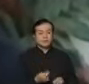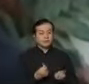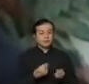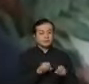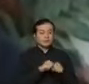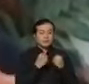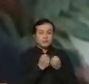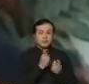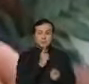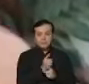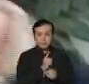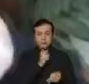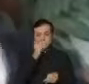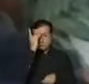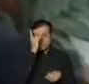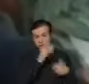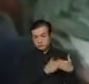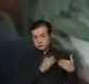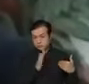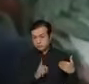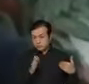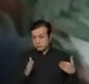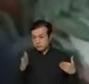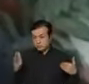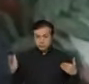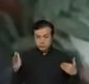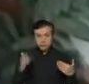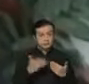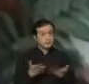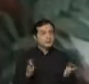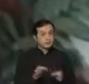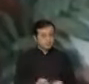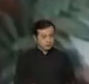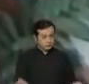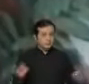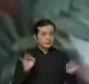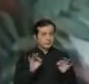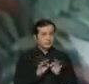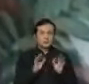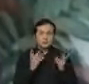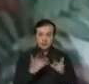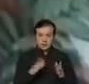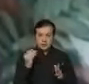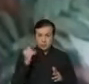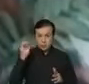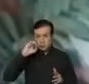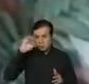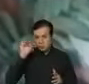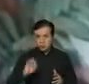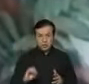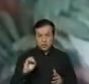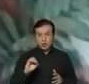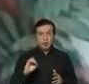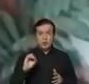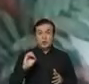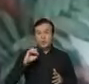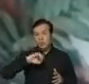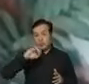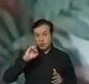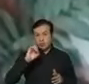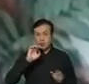social. Se alargó la deuda y se bajaron los montos, fundamental. Después en la tasa, pasamos de una tasa promedio